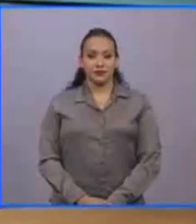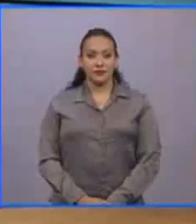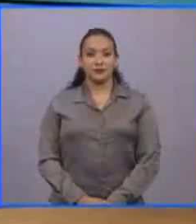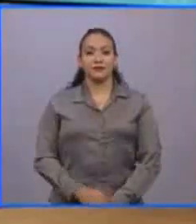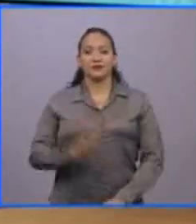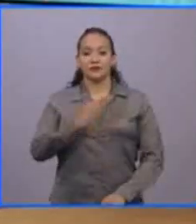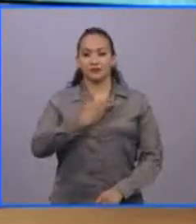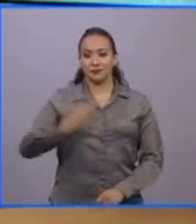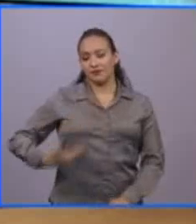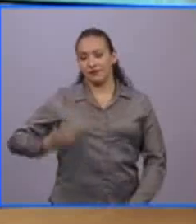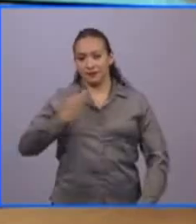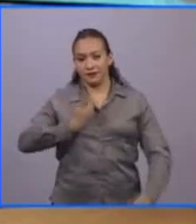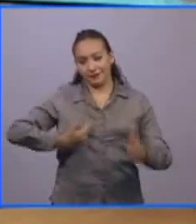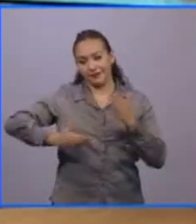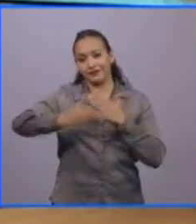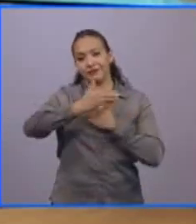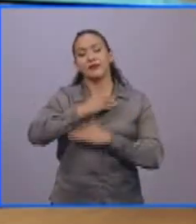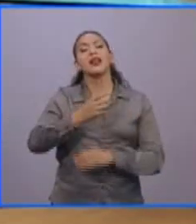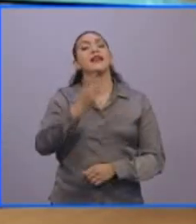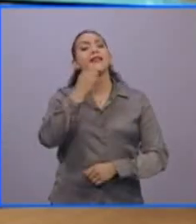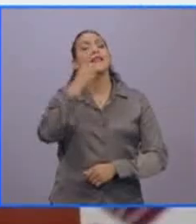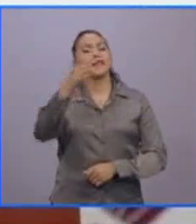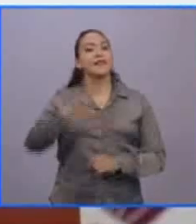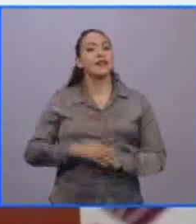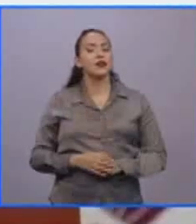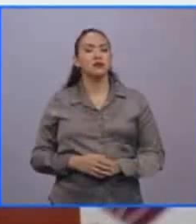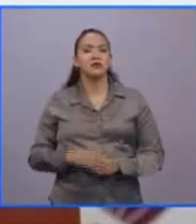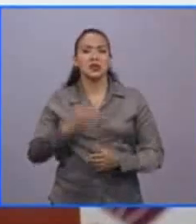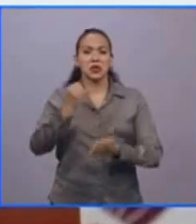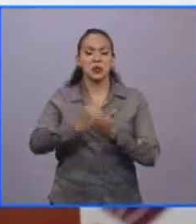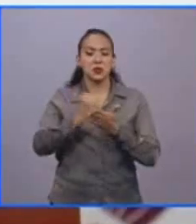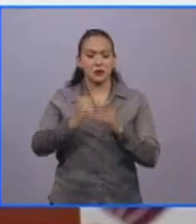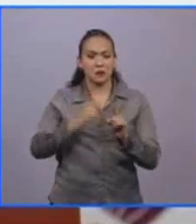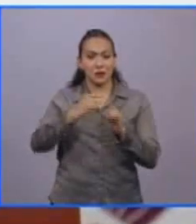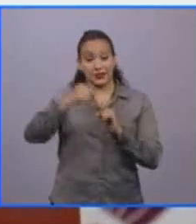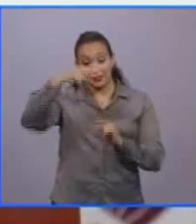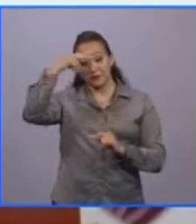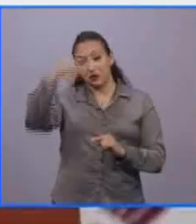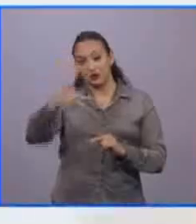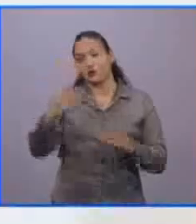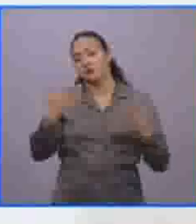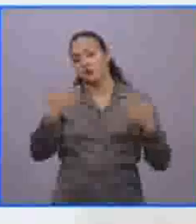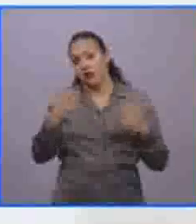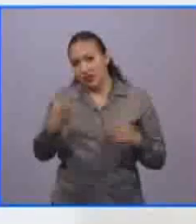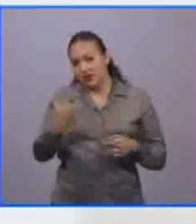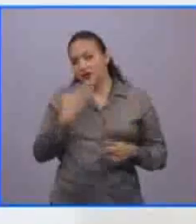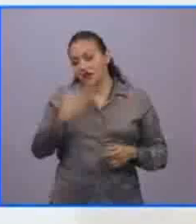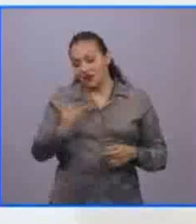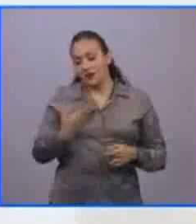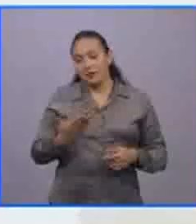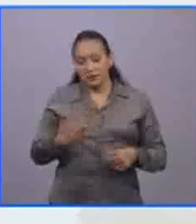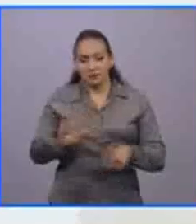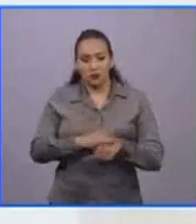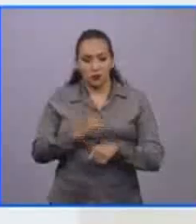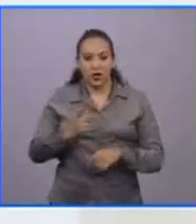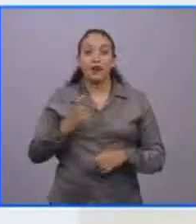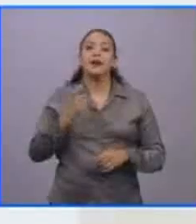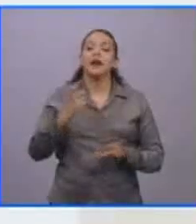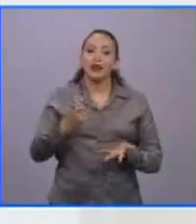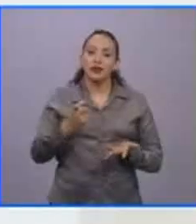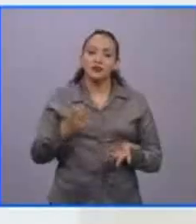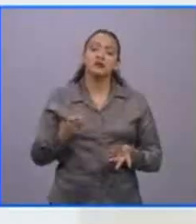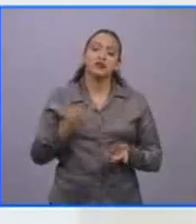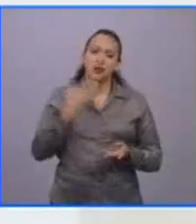La presidenta Claudia Sheinbaum aseguró que no hay aranceles adicionales para México, lo cual es bueno, ya que es consecuencia